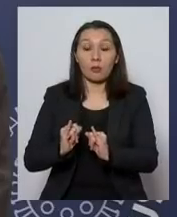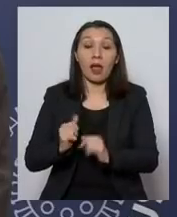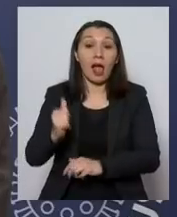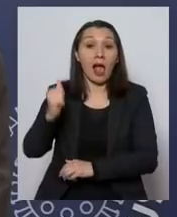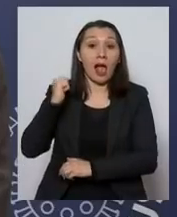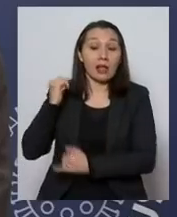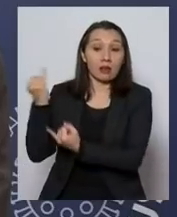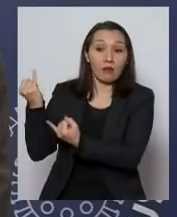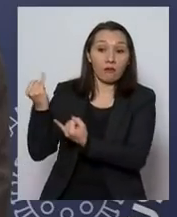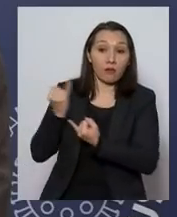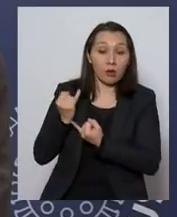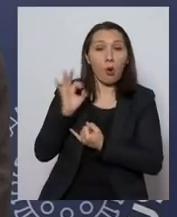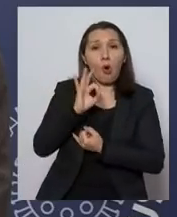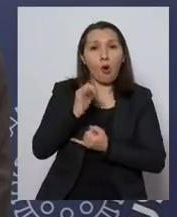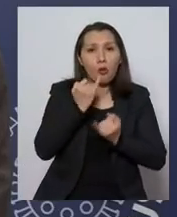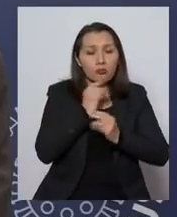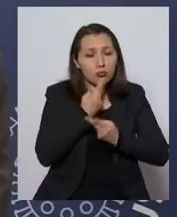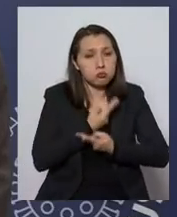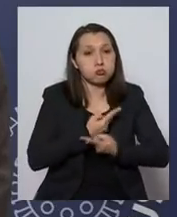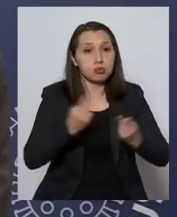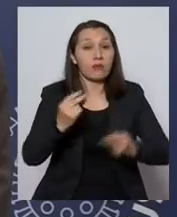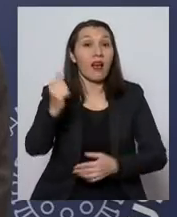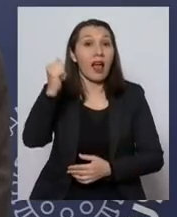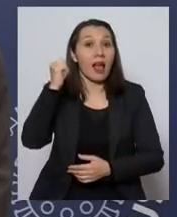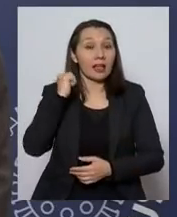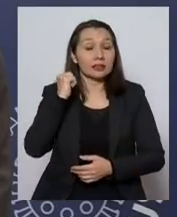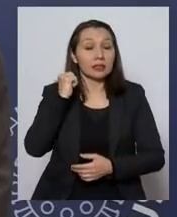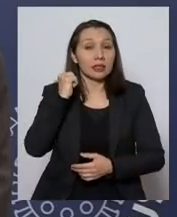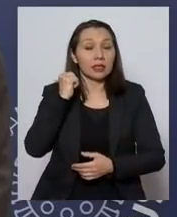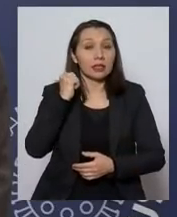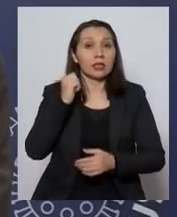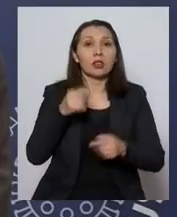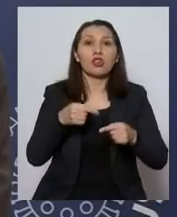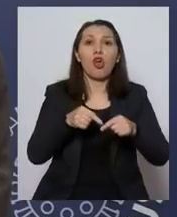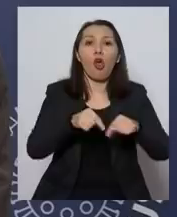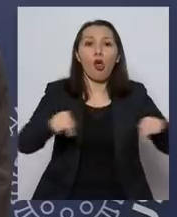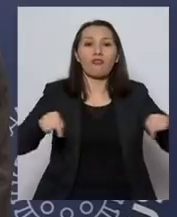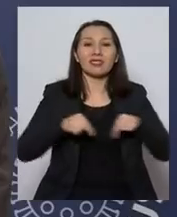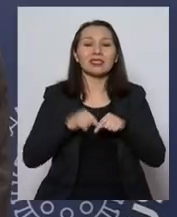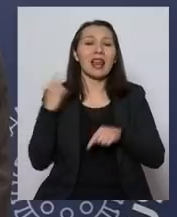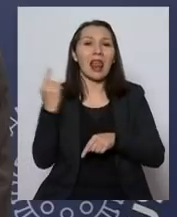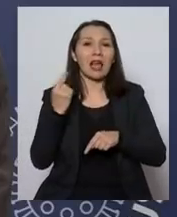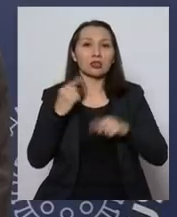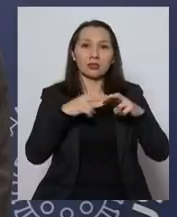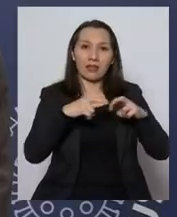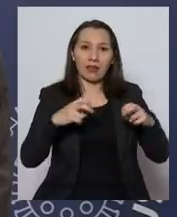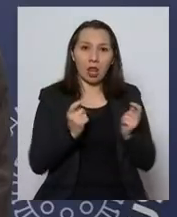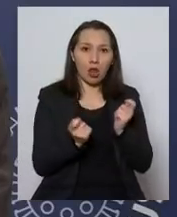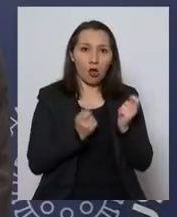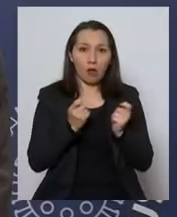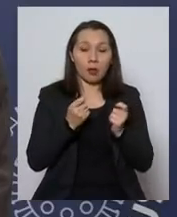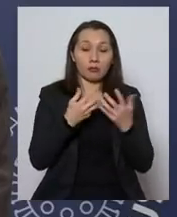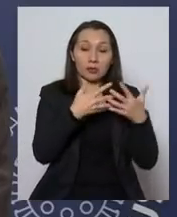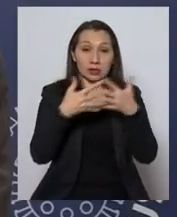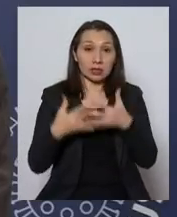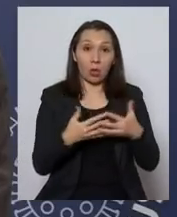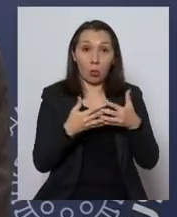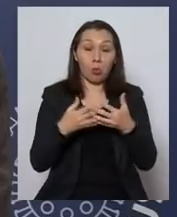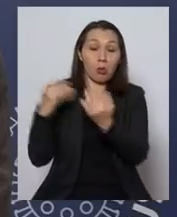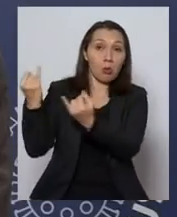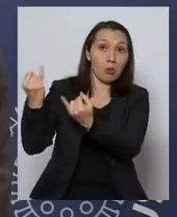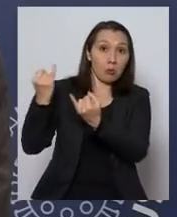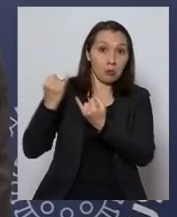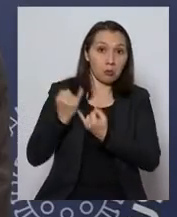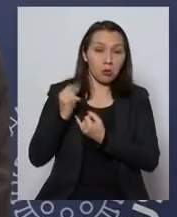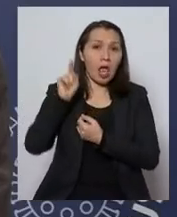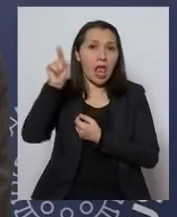obtuvimos ayer, o fue publicada ayer, de la Oficina Nacional de Investigación Económica de Estados Unidos,